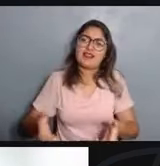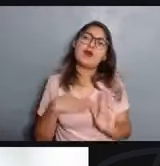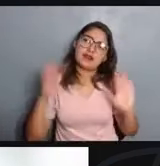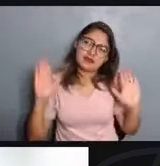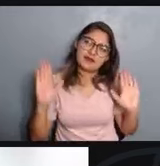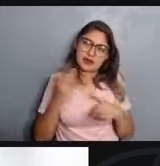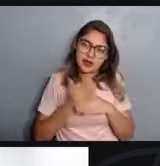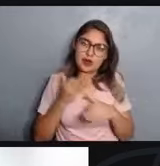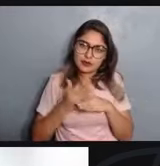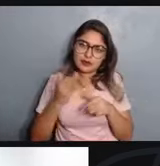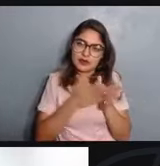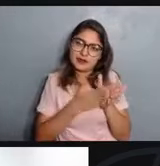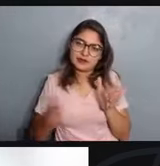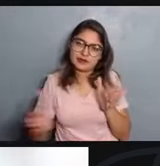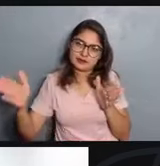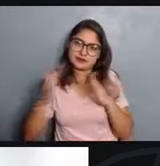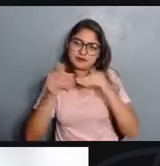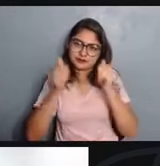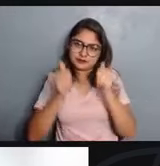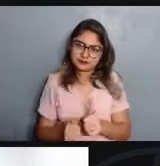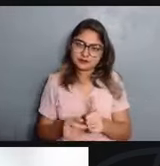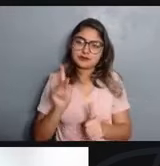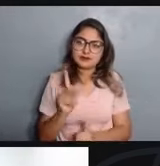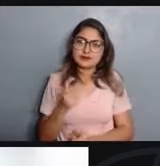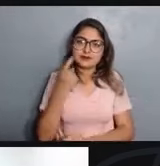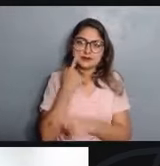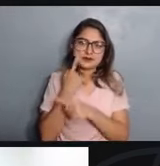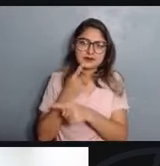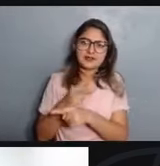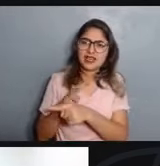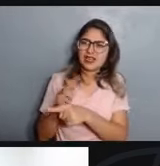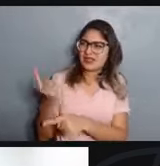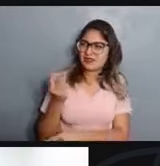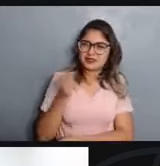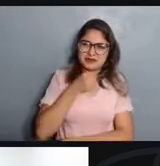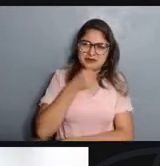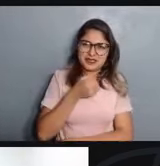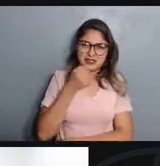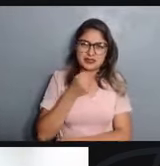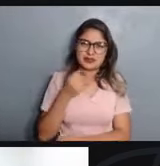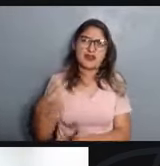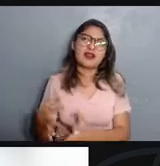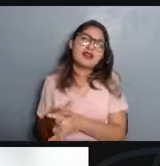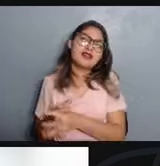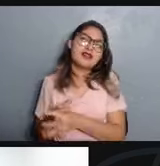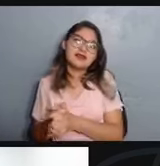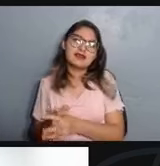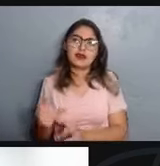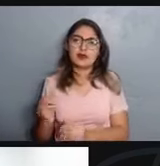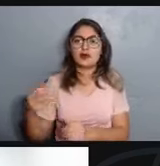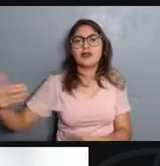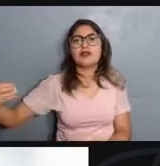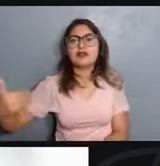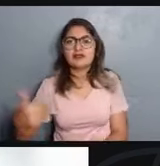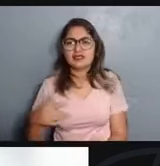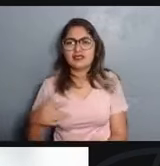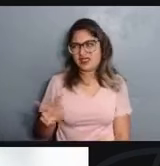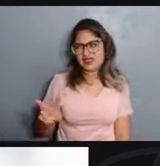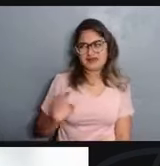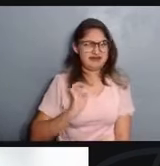tienen por qué hacer eso. O sea, ¿cómo se les ocurre? No, hombre, ay, además, qué asco, ¿no? Y empezamos a tener